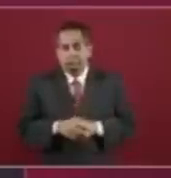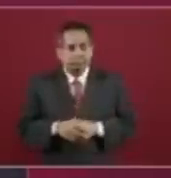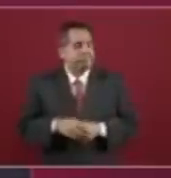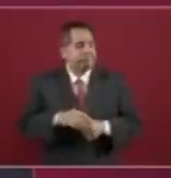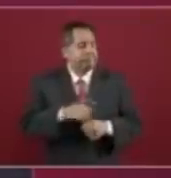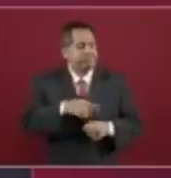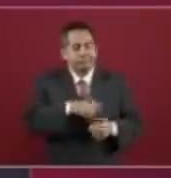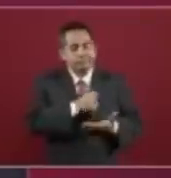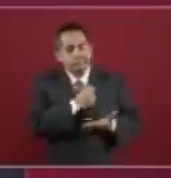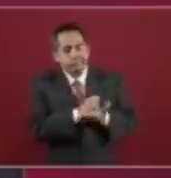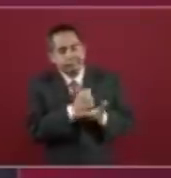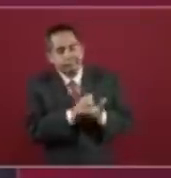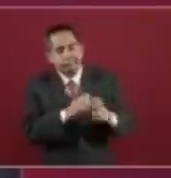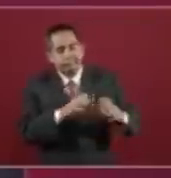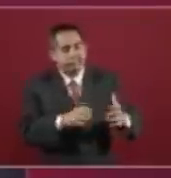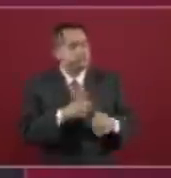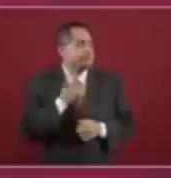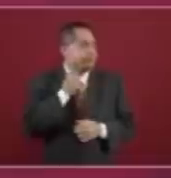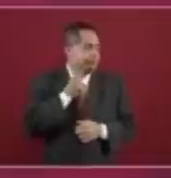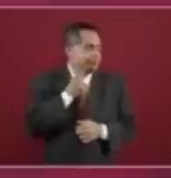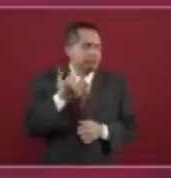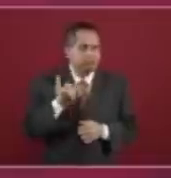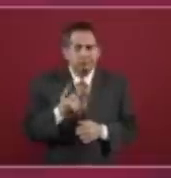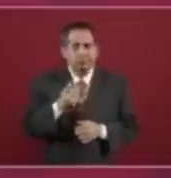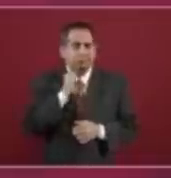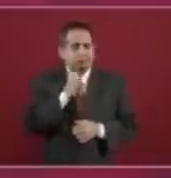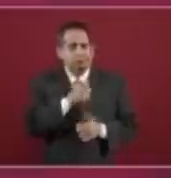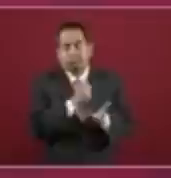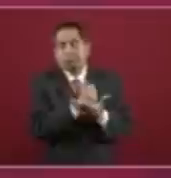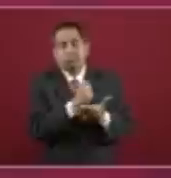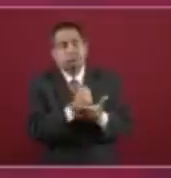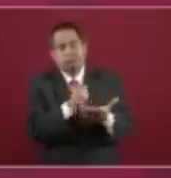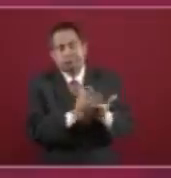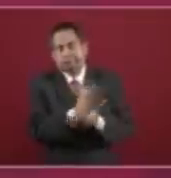aprobaron los diputados y los senadores.